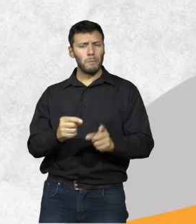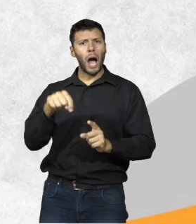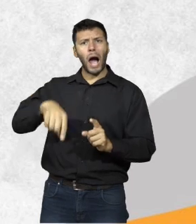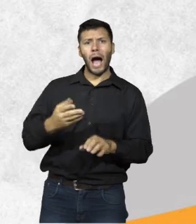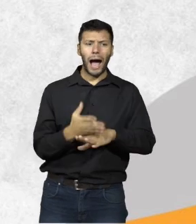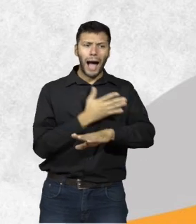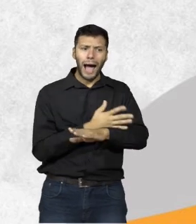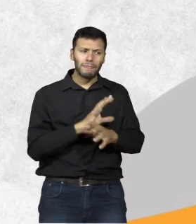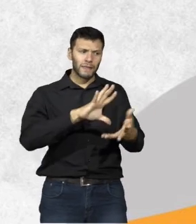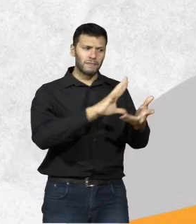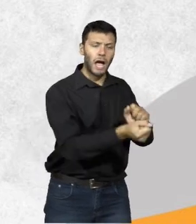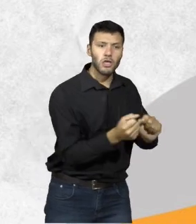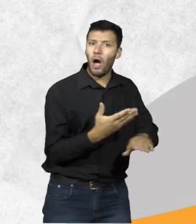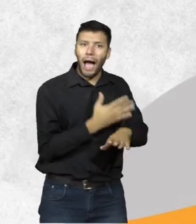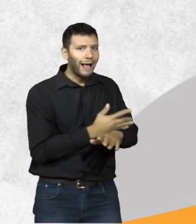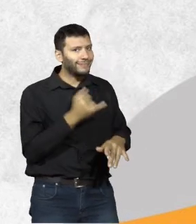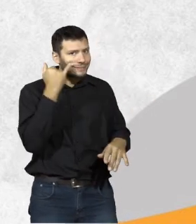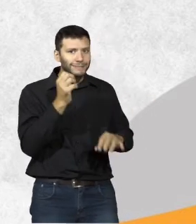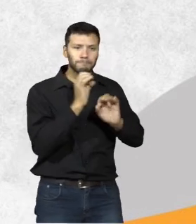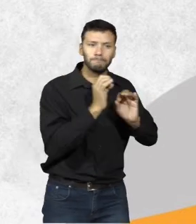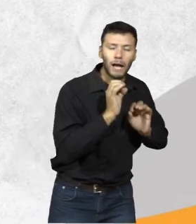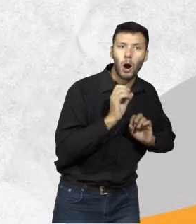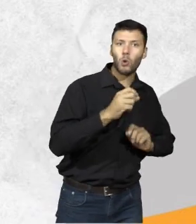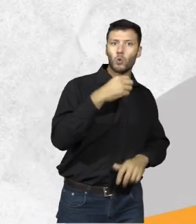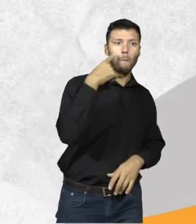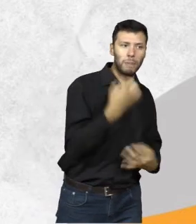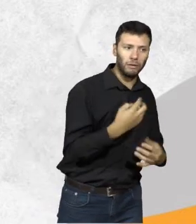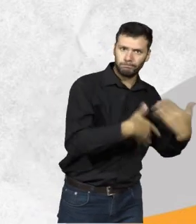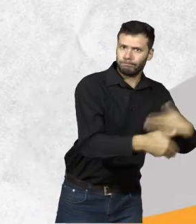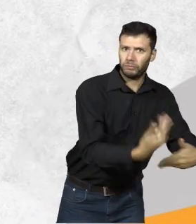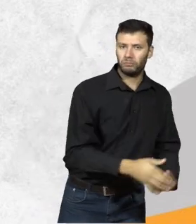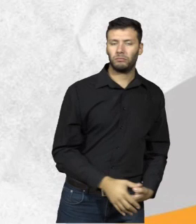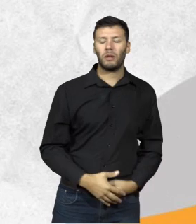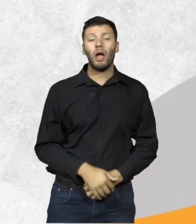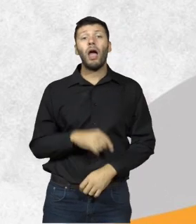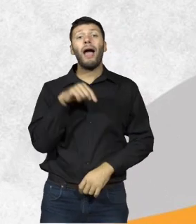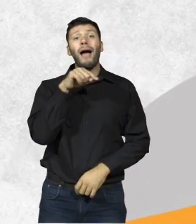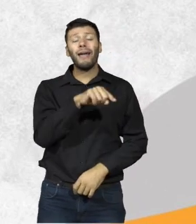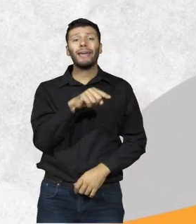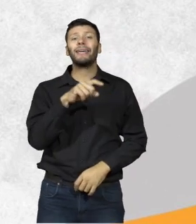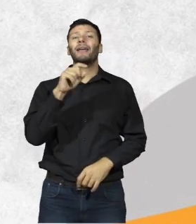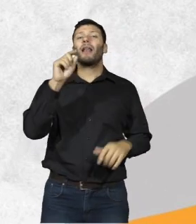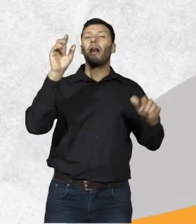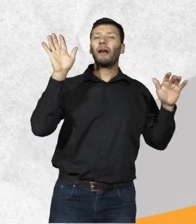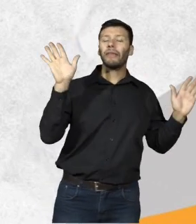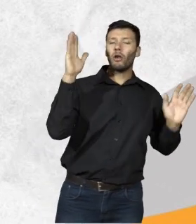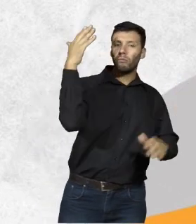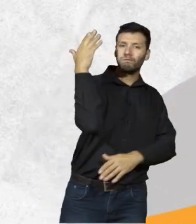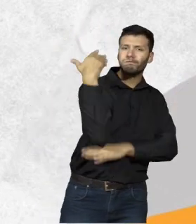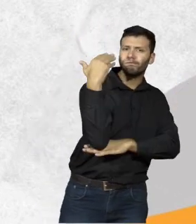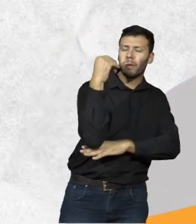produzca. En la Cumbre de Río, que a mi criterio fue la más flojita,